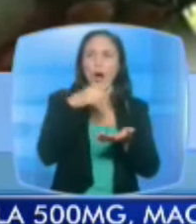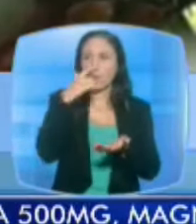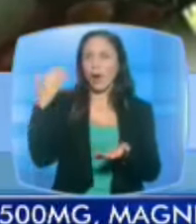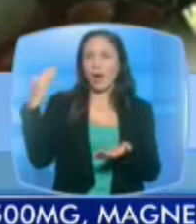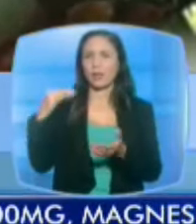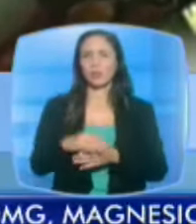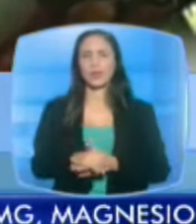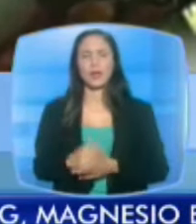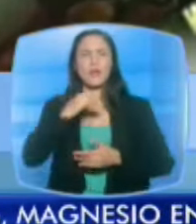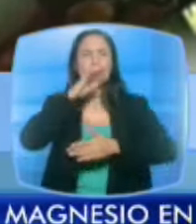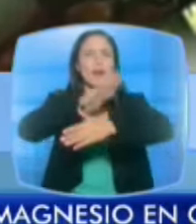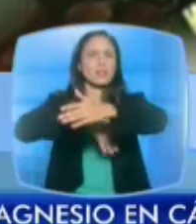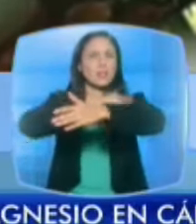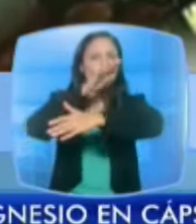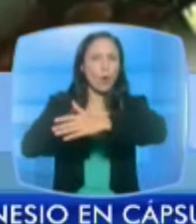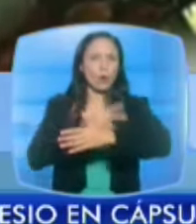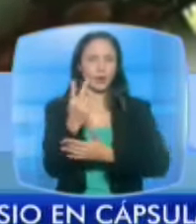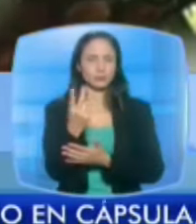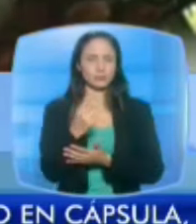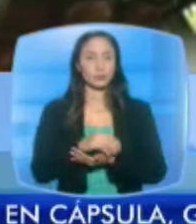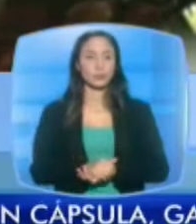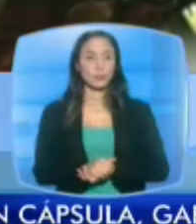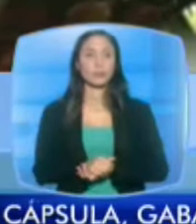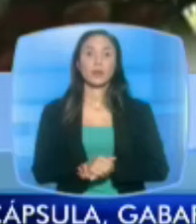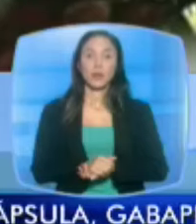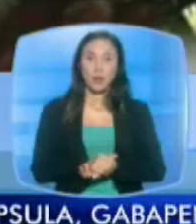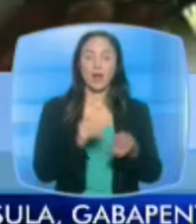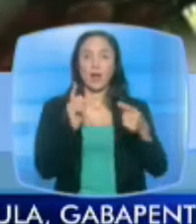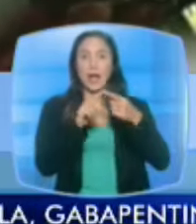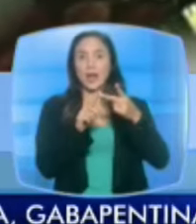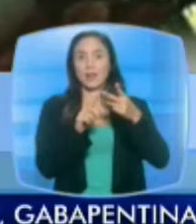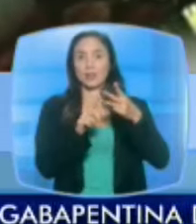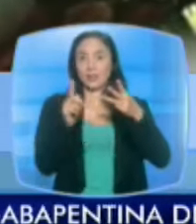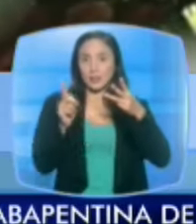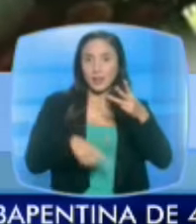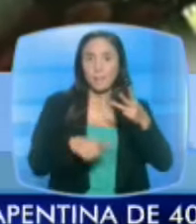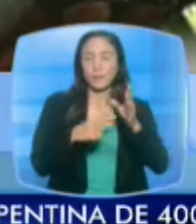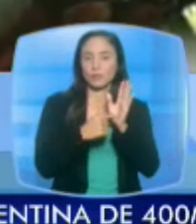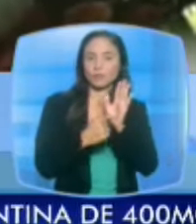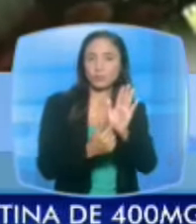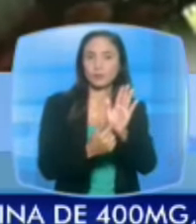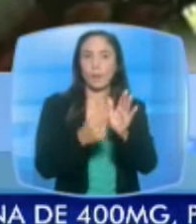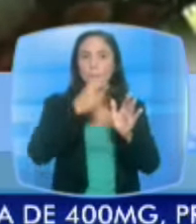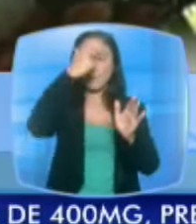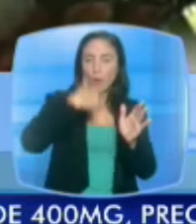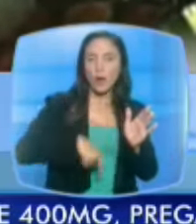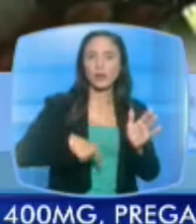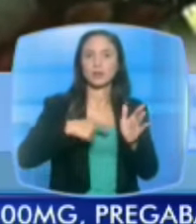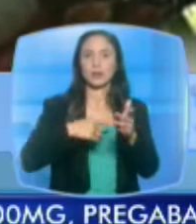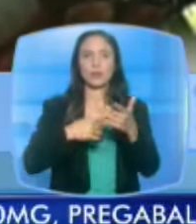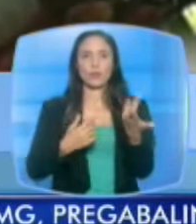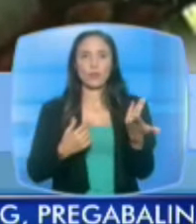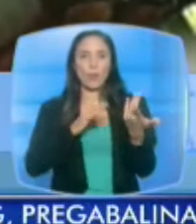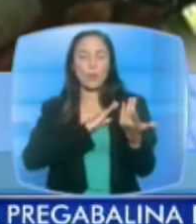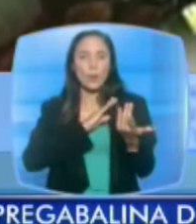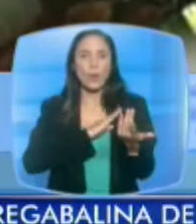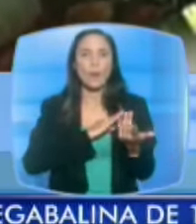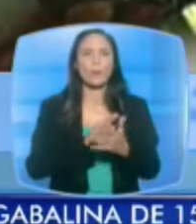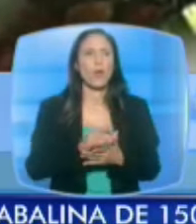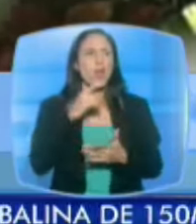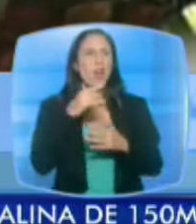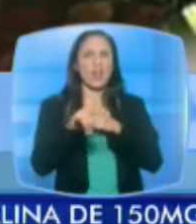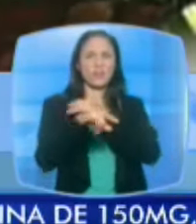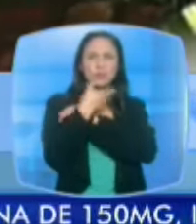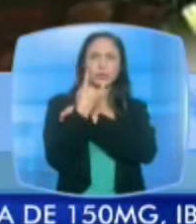Barcelona. Es una consecuencia directa de la intención de sacudirse del oprobio de la